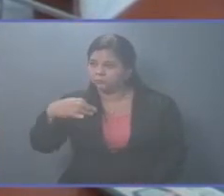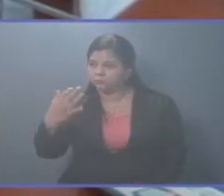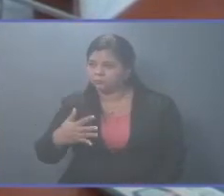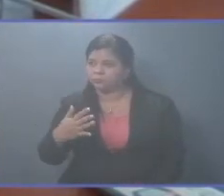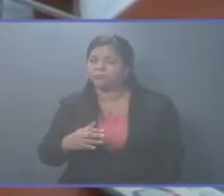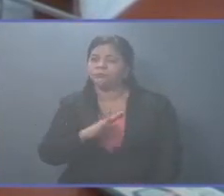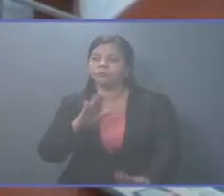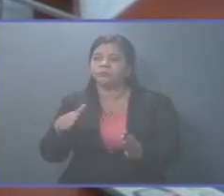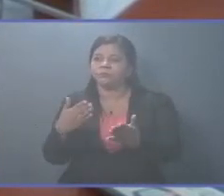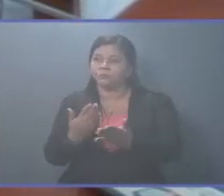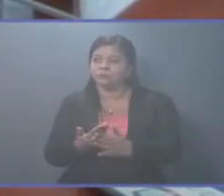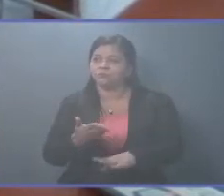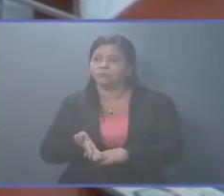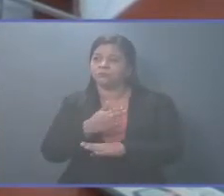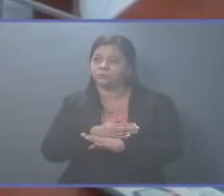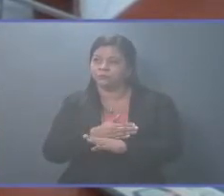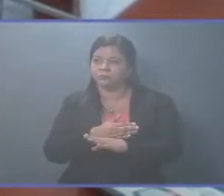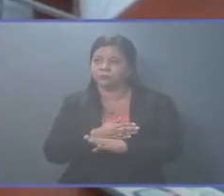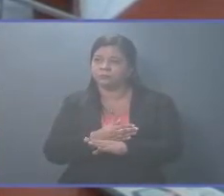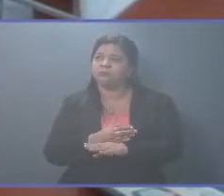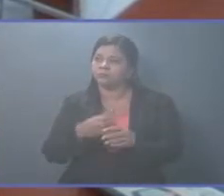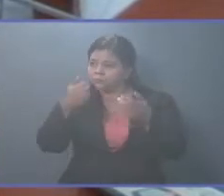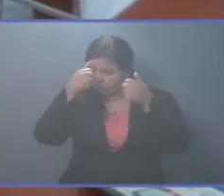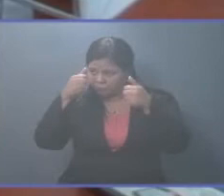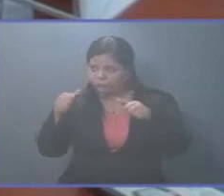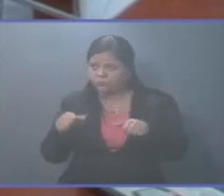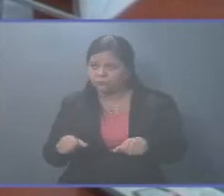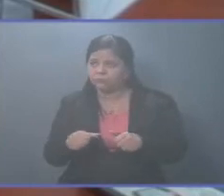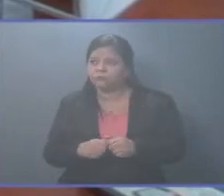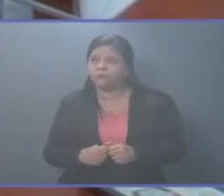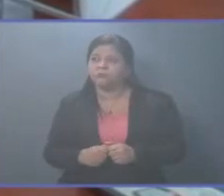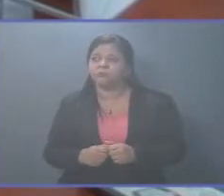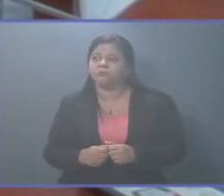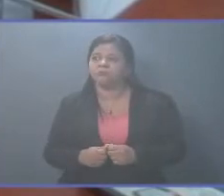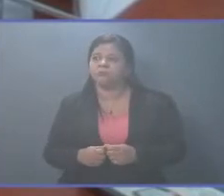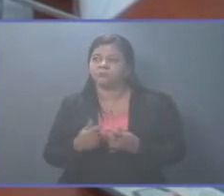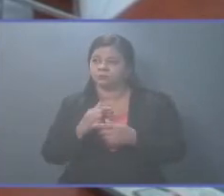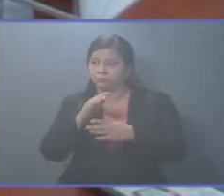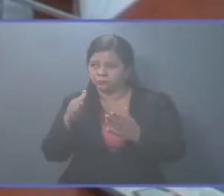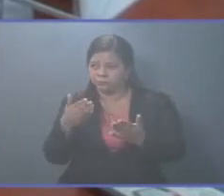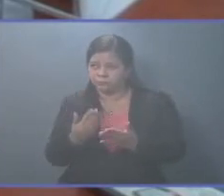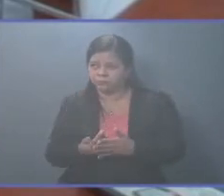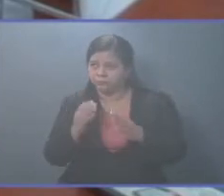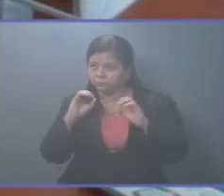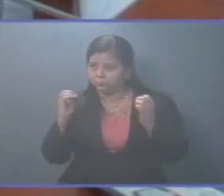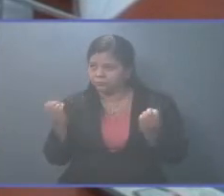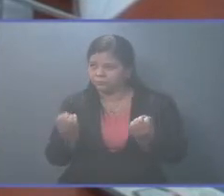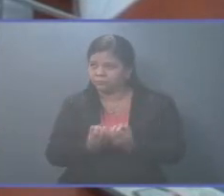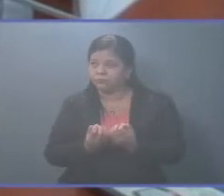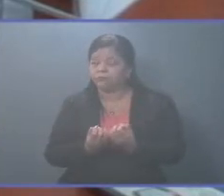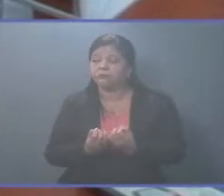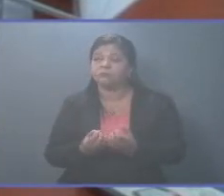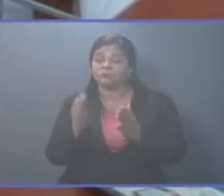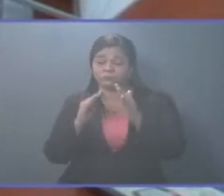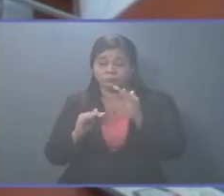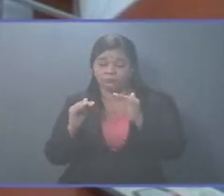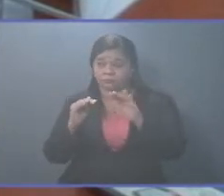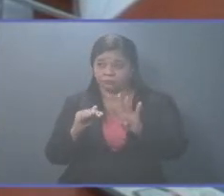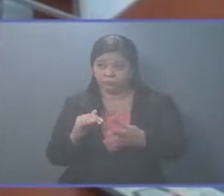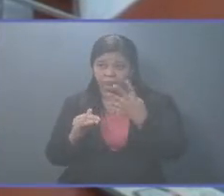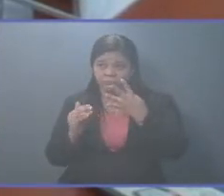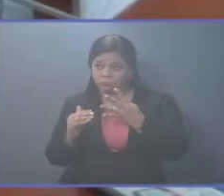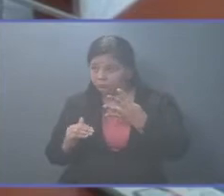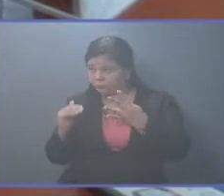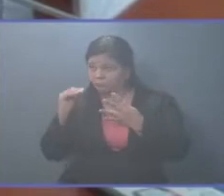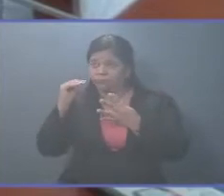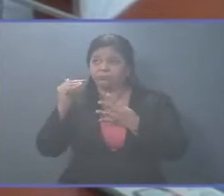dada el aval de los organismos regulatorios de nivel 4, que ya los